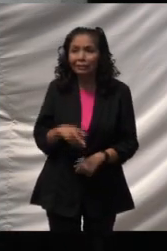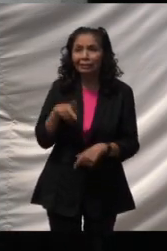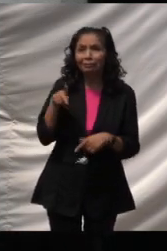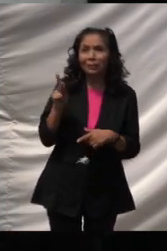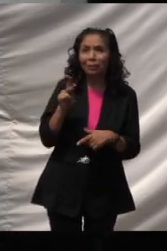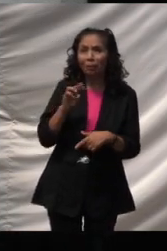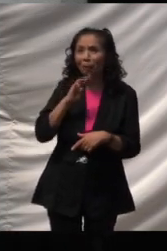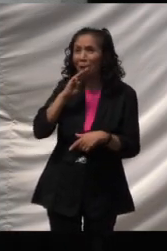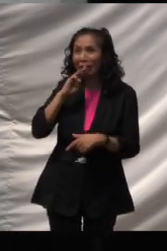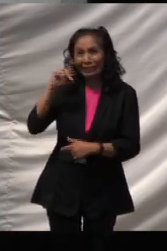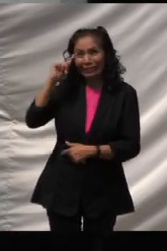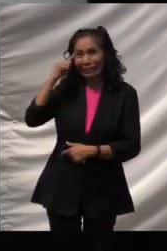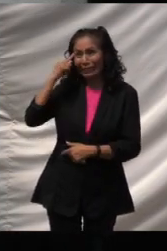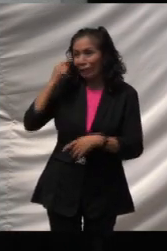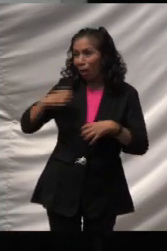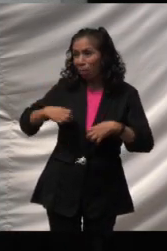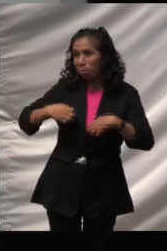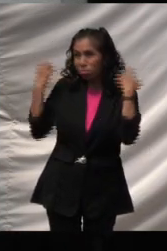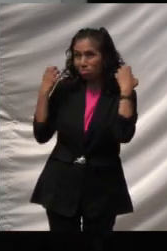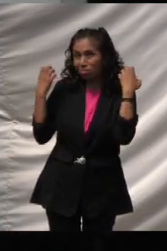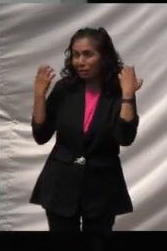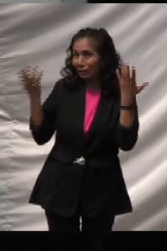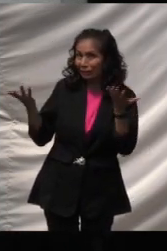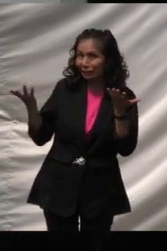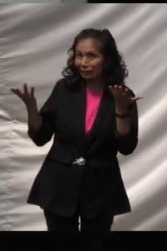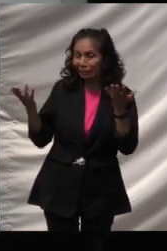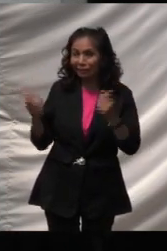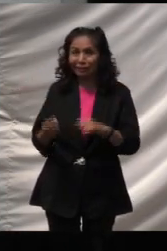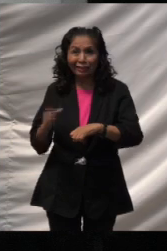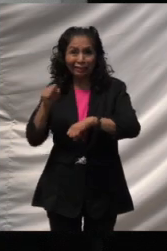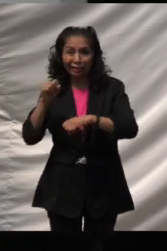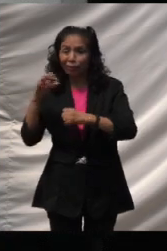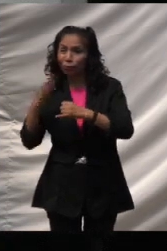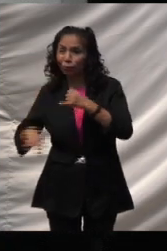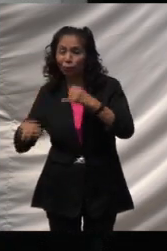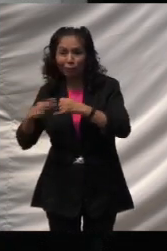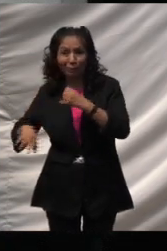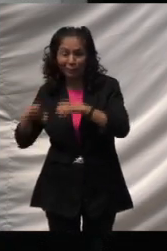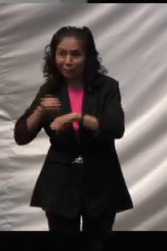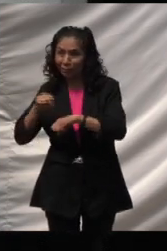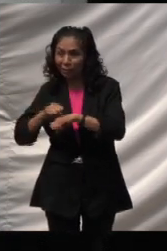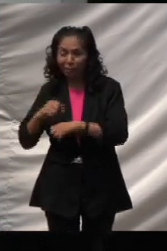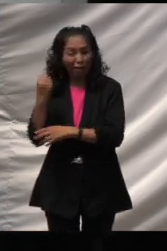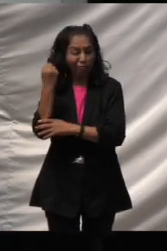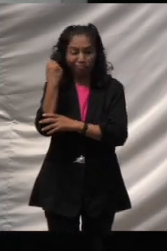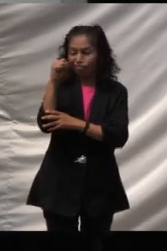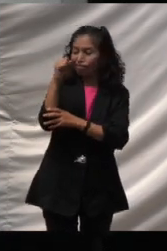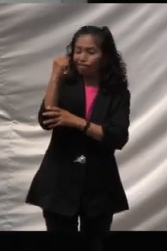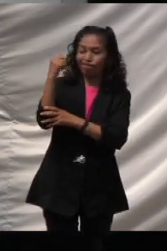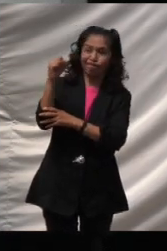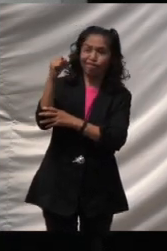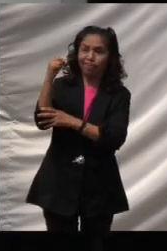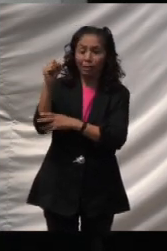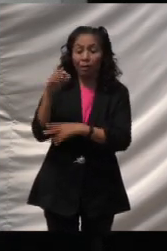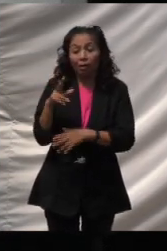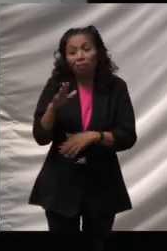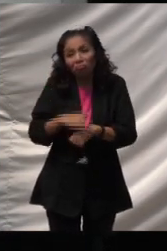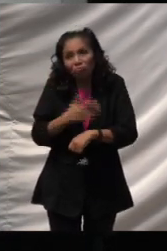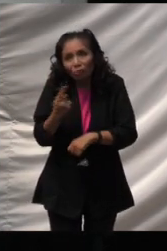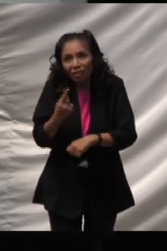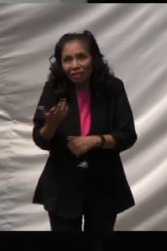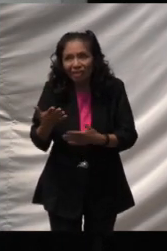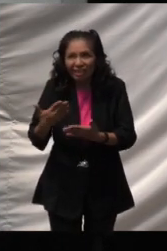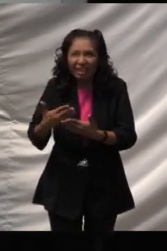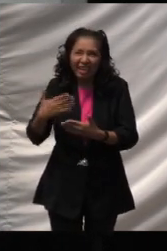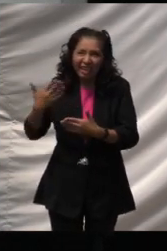muy enojada y no me va a escuchar. Estas últimas semanas me ignora mucho, ya que, adicional a mi mentira,